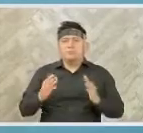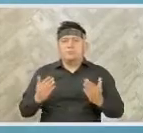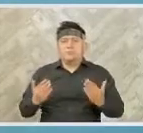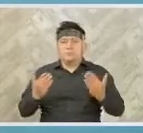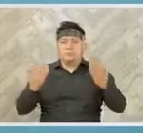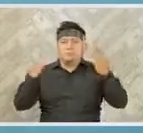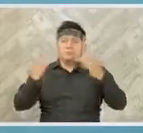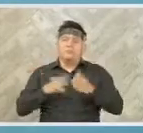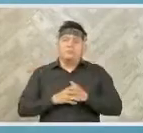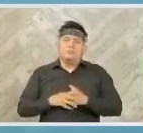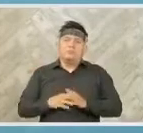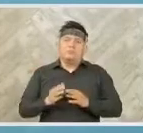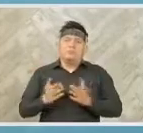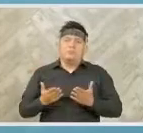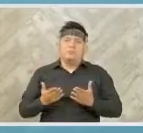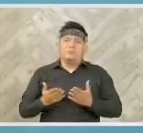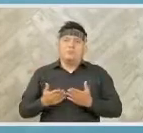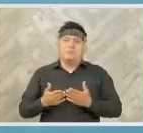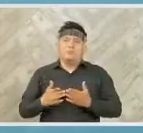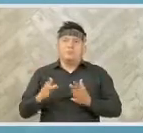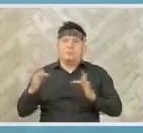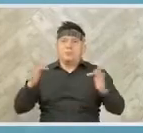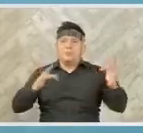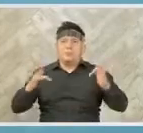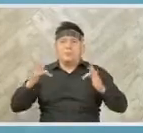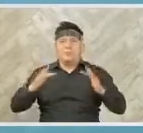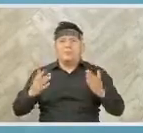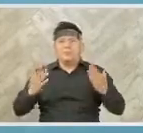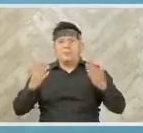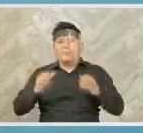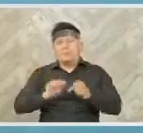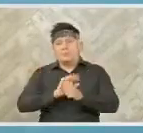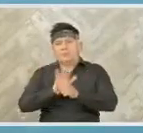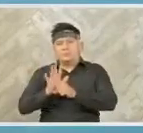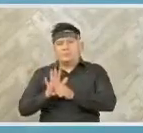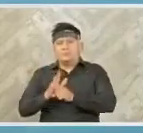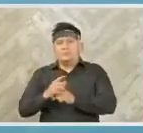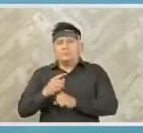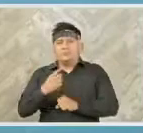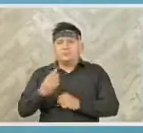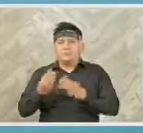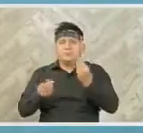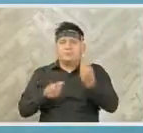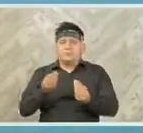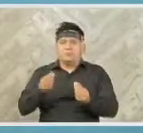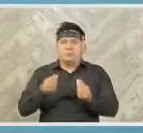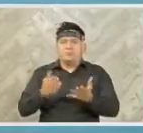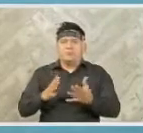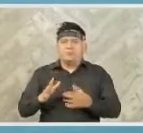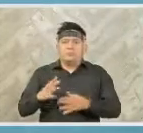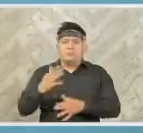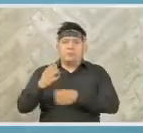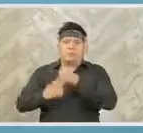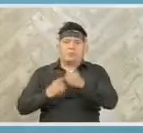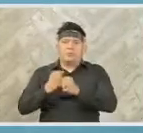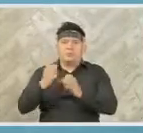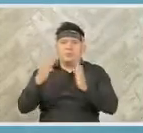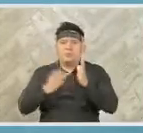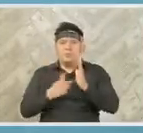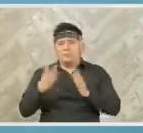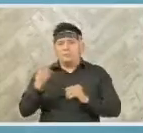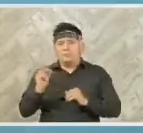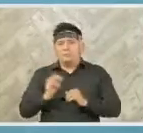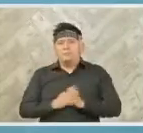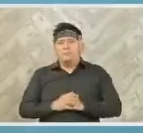la participación efectiva de las víctimas durante la pandemia y durante el desarrollo, digamos, de todo el año 2020, en donde